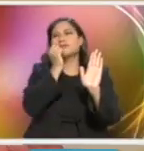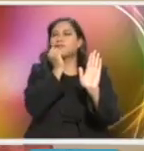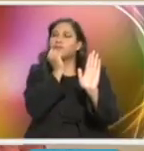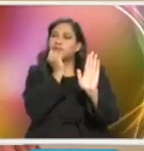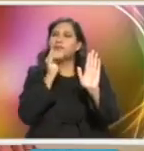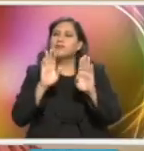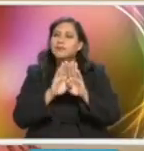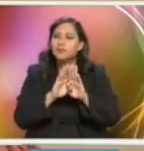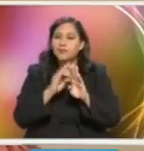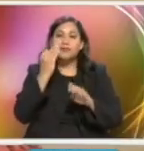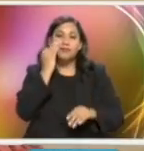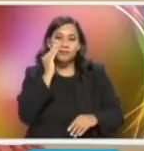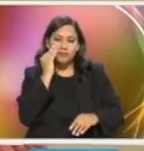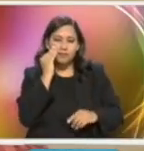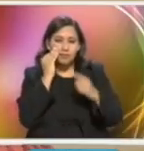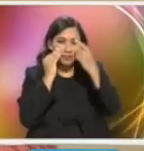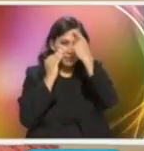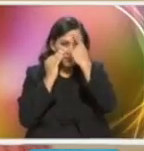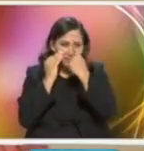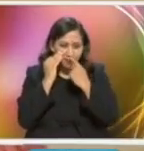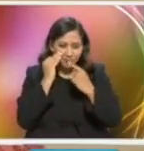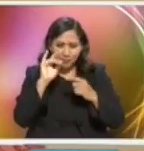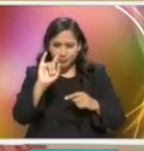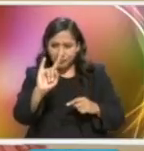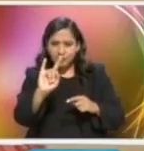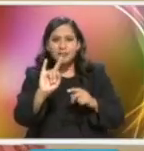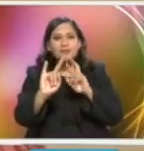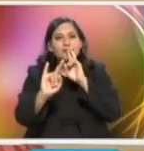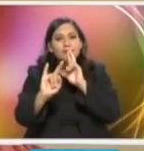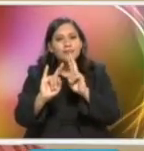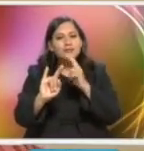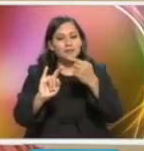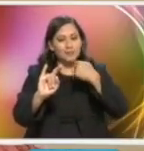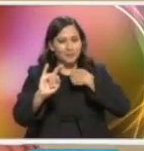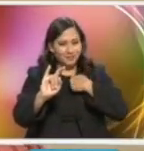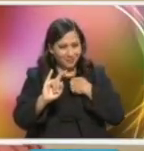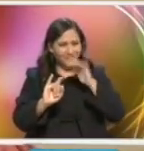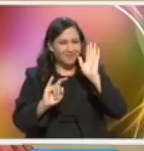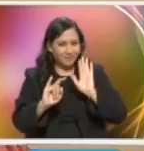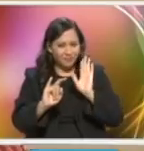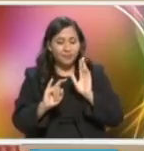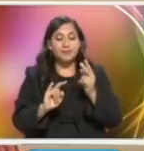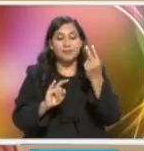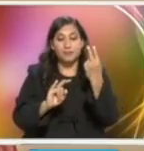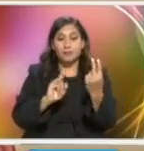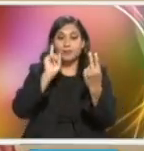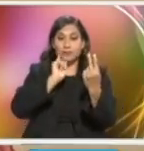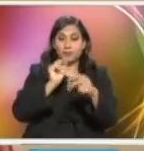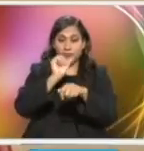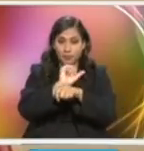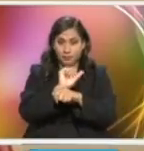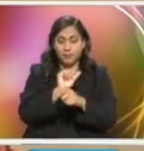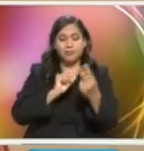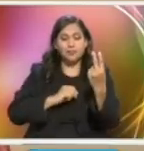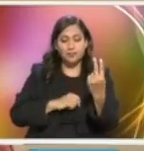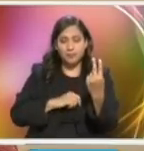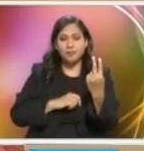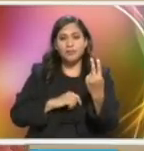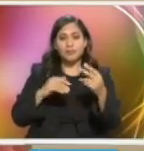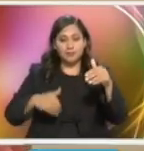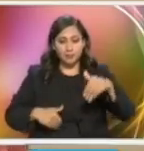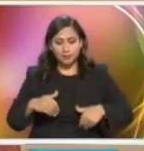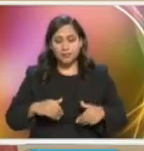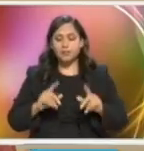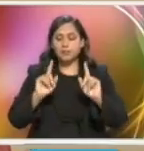el perfil de Facebook te estuviera respondiendo. Entonces tenemos a dos actrices en escena, en